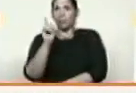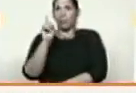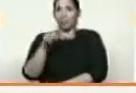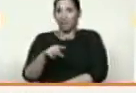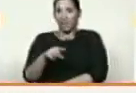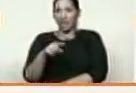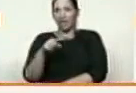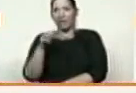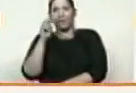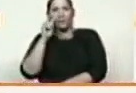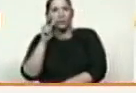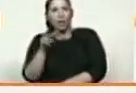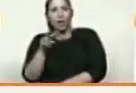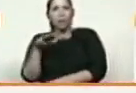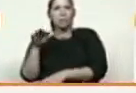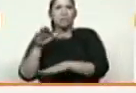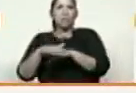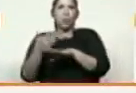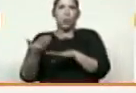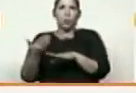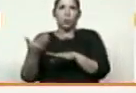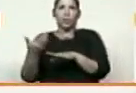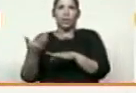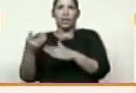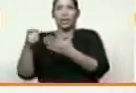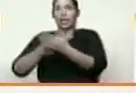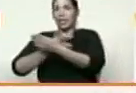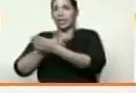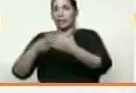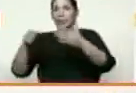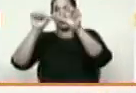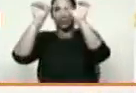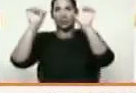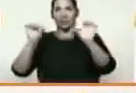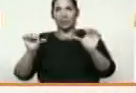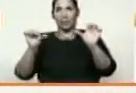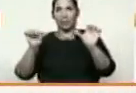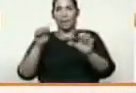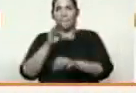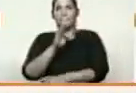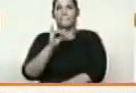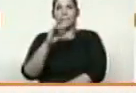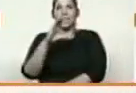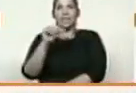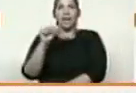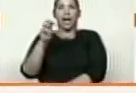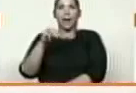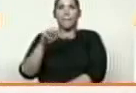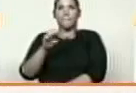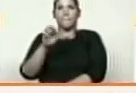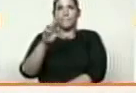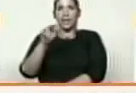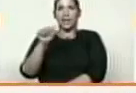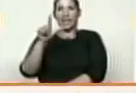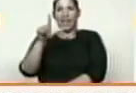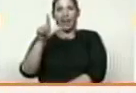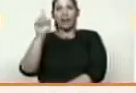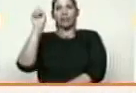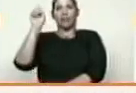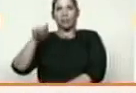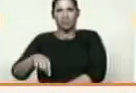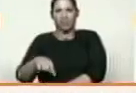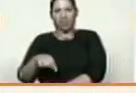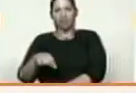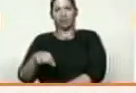Aparece allí porque eliminamos el sistema bicameral. Pero no solo eso, por el amor